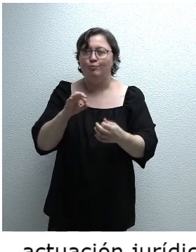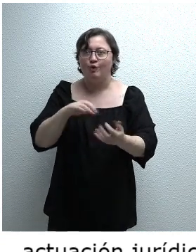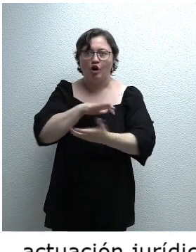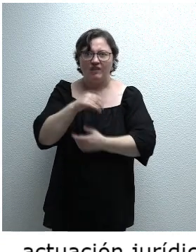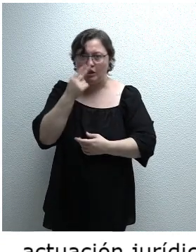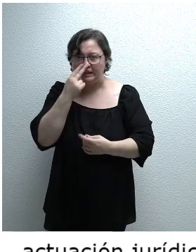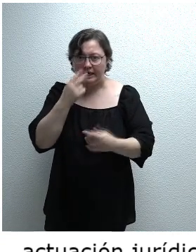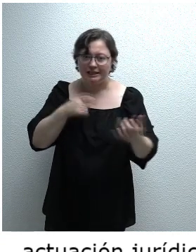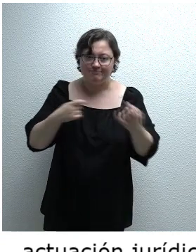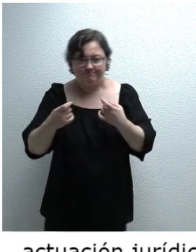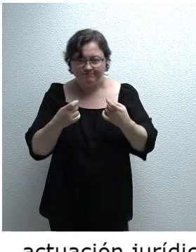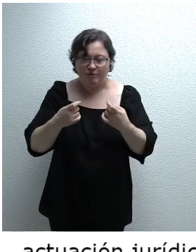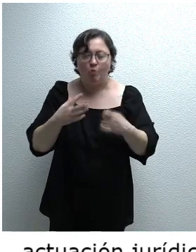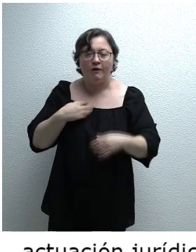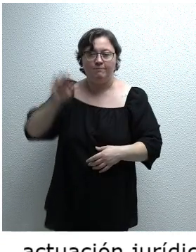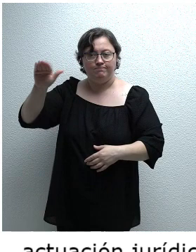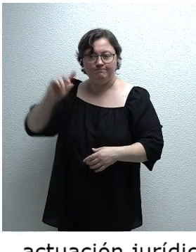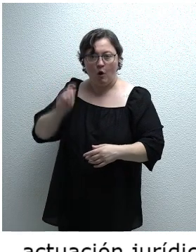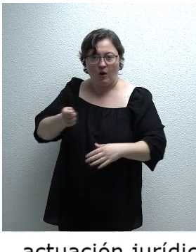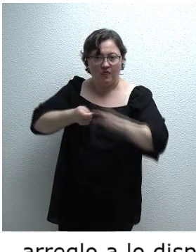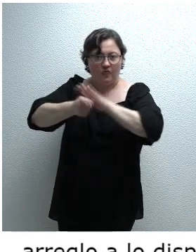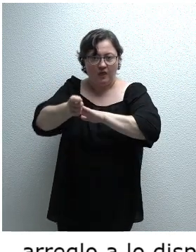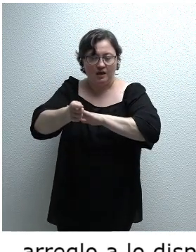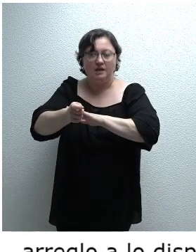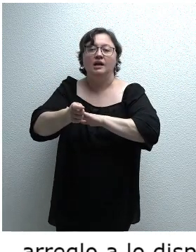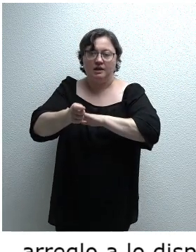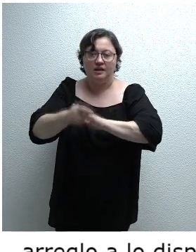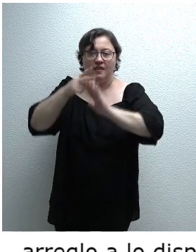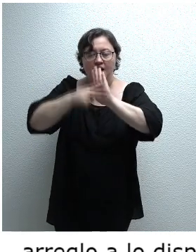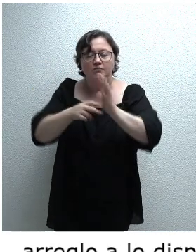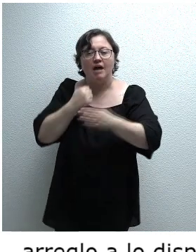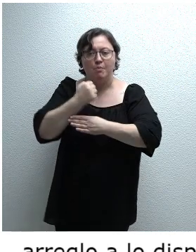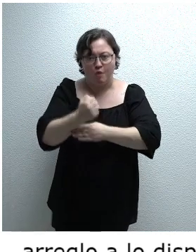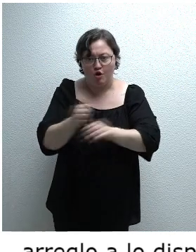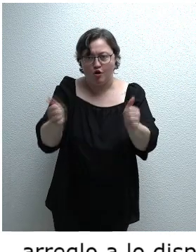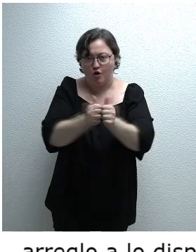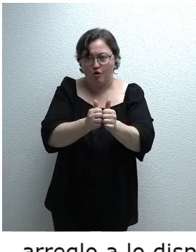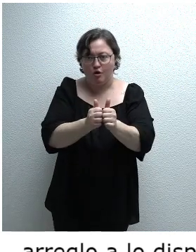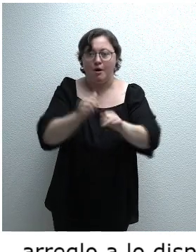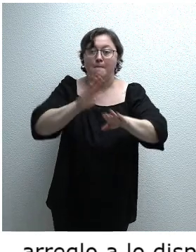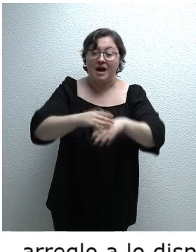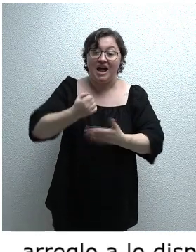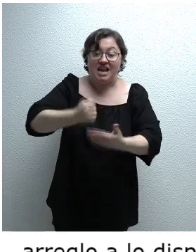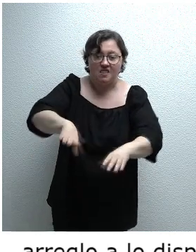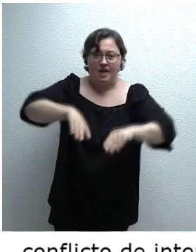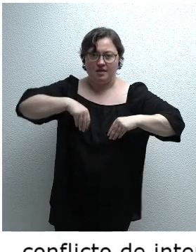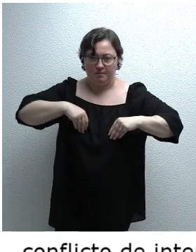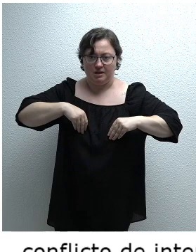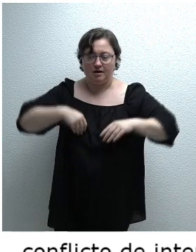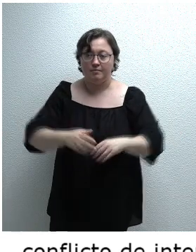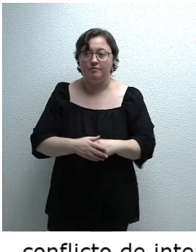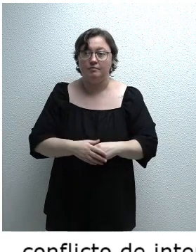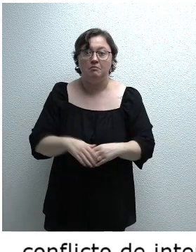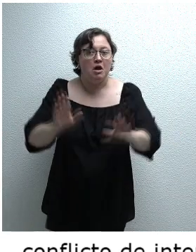intereses, pues habrá que solicitar judicialmente el establecimiento de esa asistencia y apoyo para aceptar la herencia.